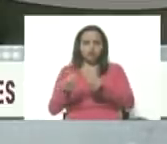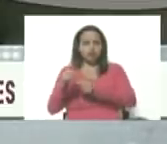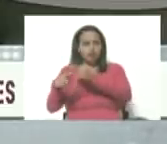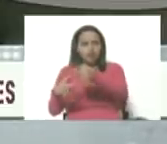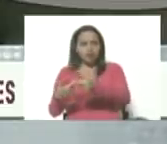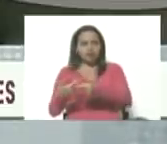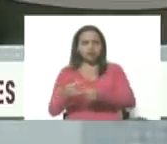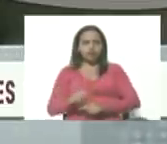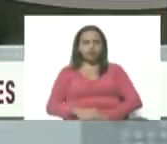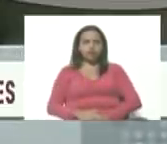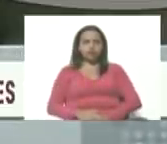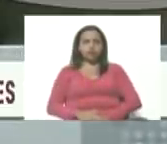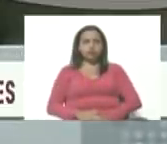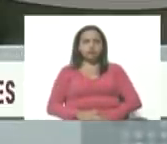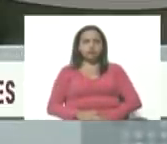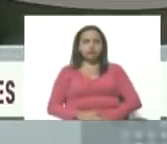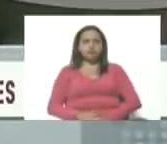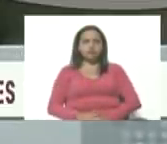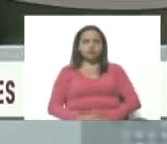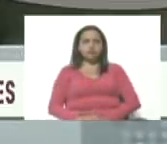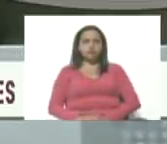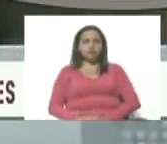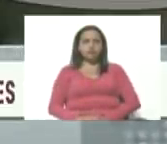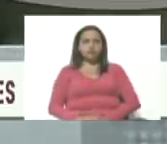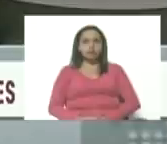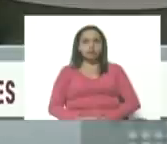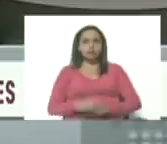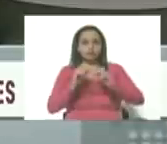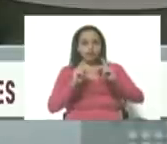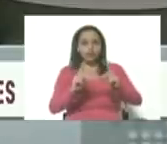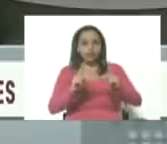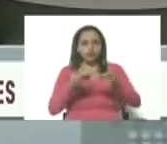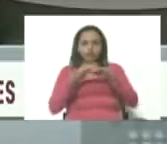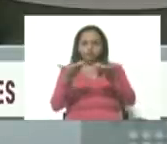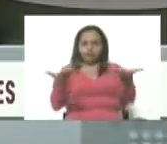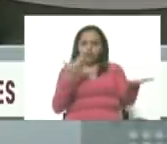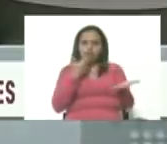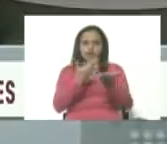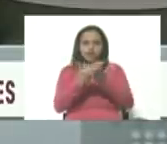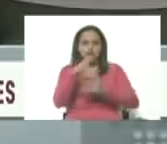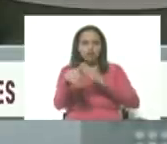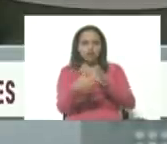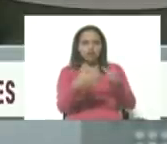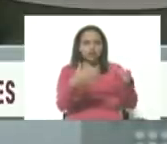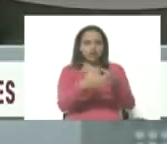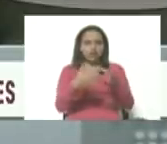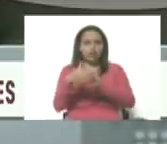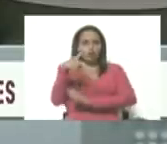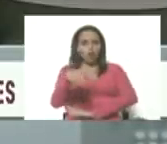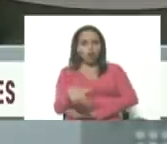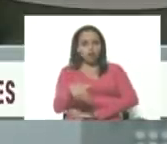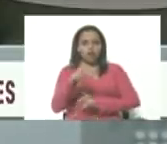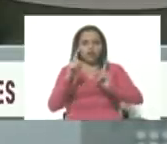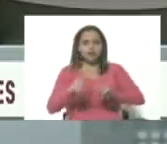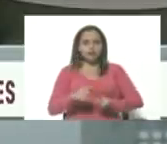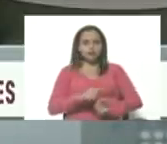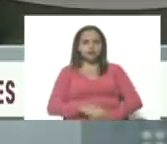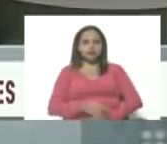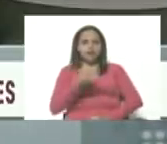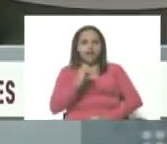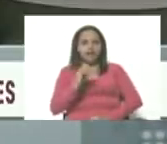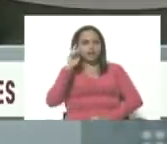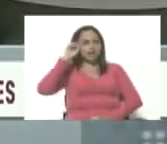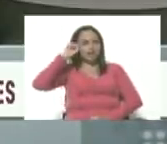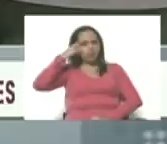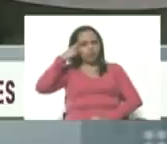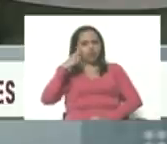buen comentario por ahí, ¿verdad? Bueno, les doy las gracias a todo el equipo. Hoy además estamos